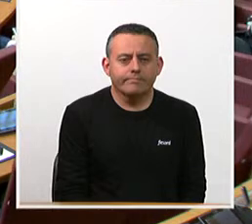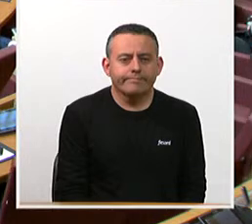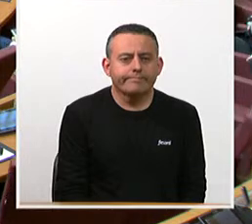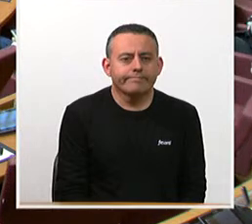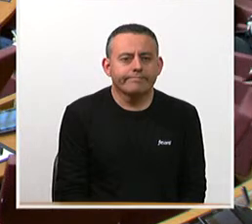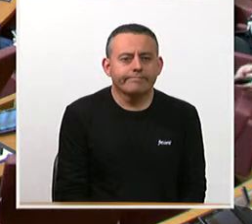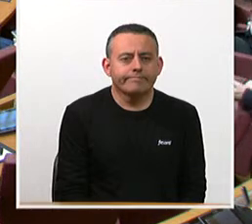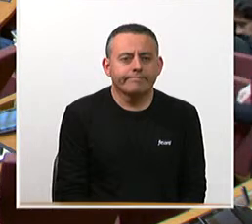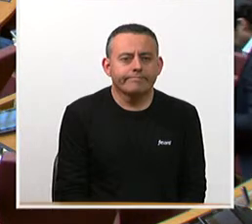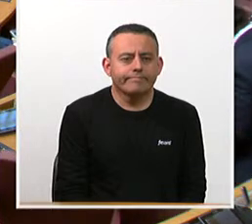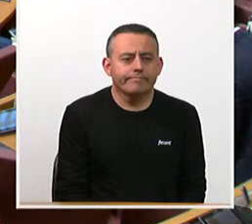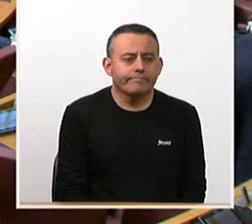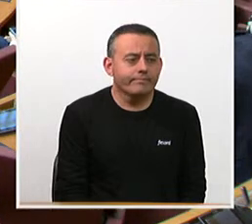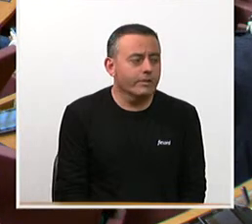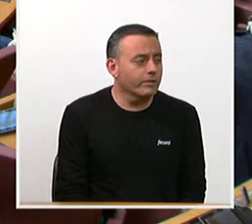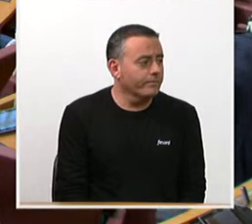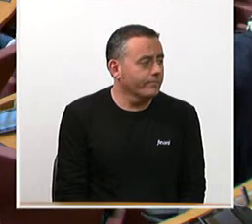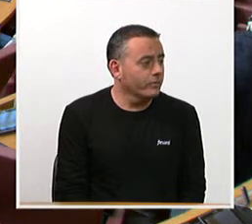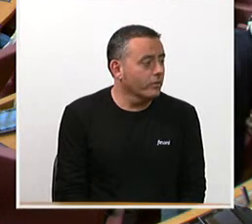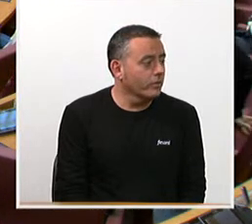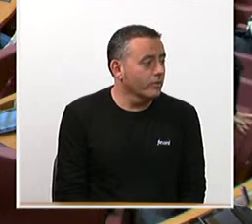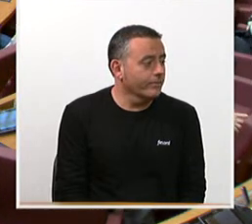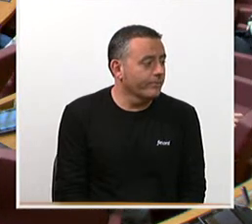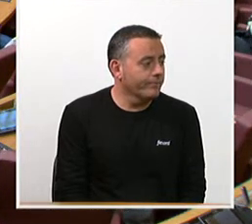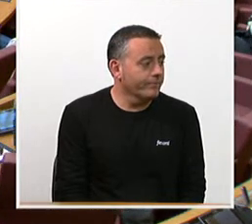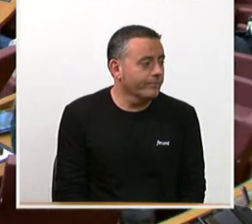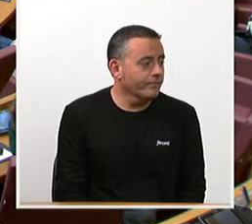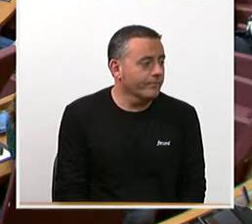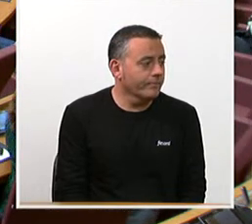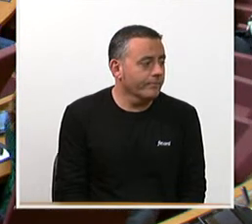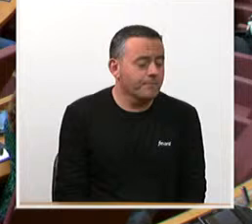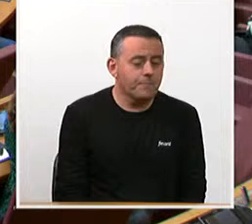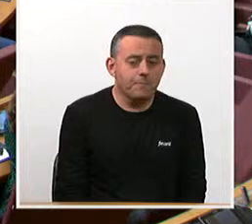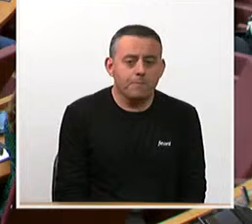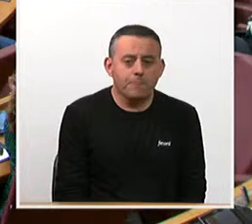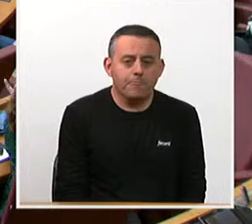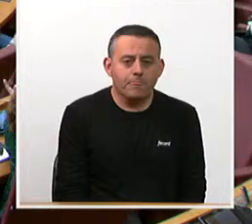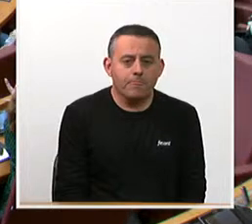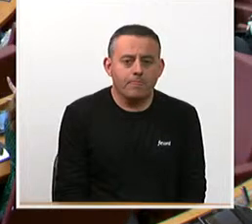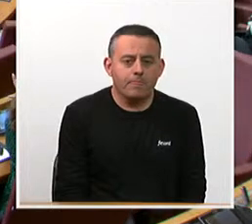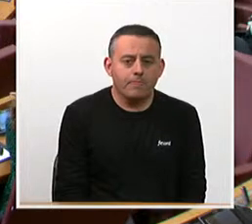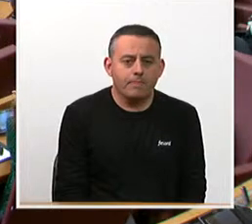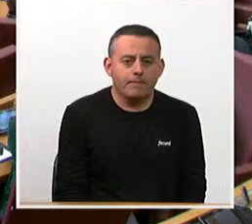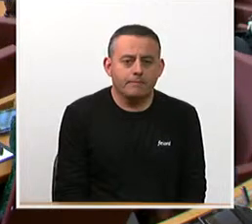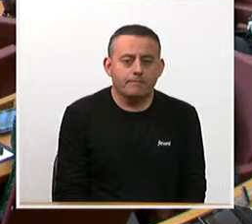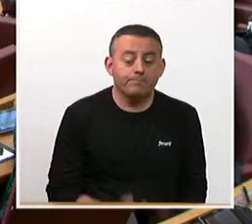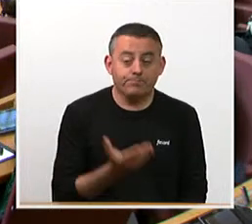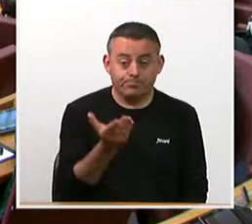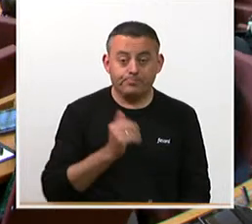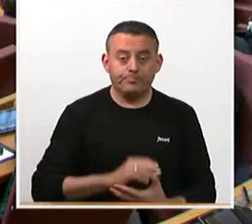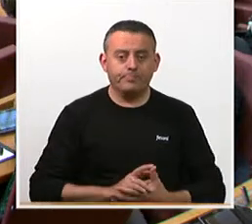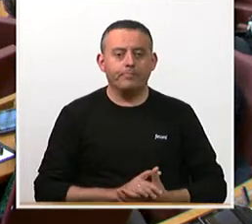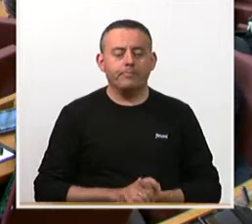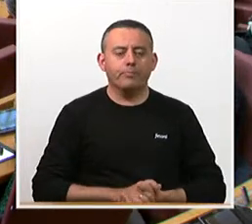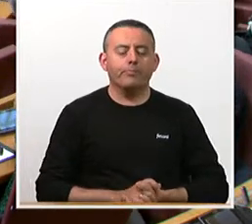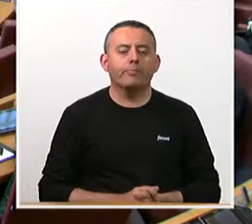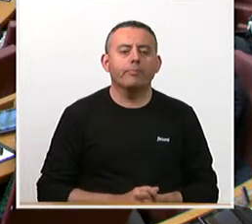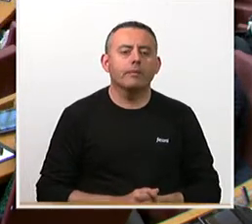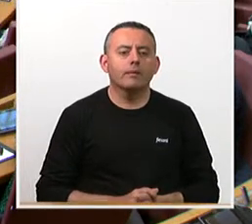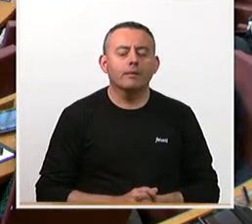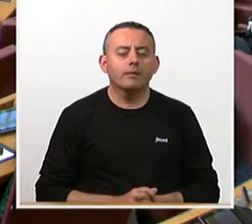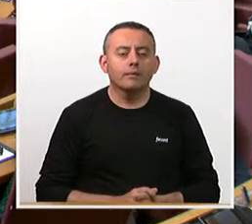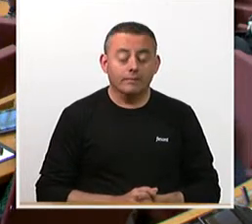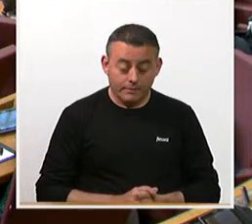no un poquito más vale Yo creo que Cuando quiera